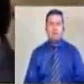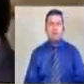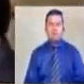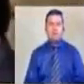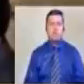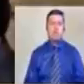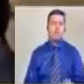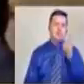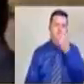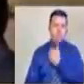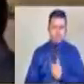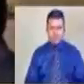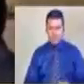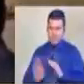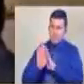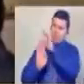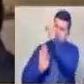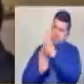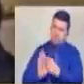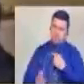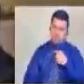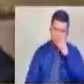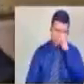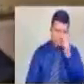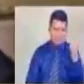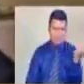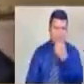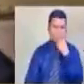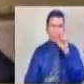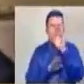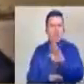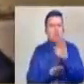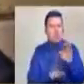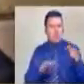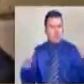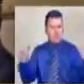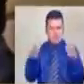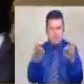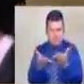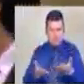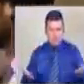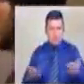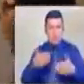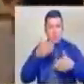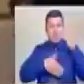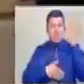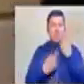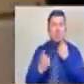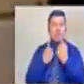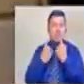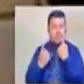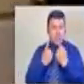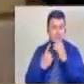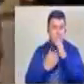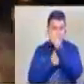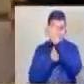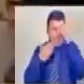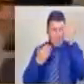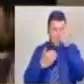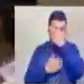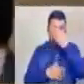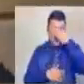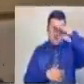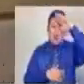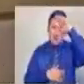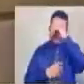Señor Presidente y honorables representantes, desde que se iniciaron los diálogos entre el gobierno y la FARC en